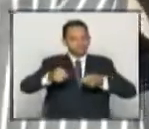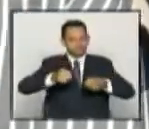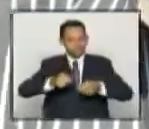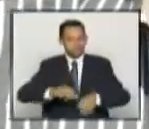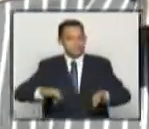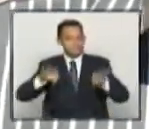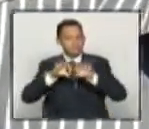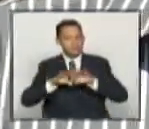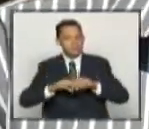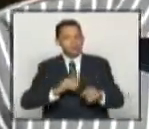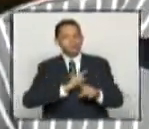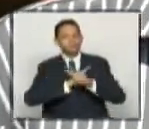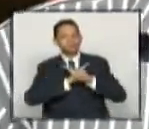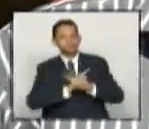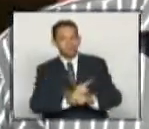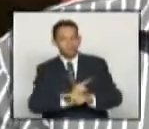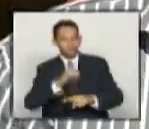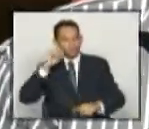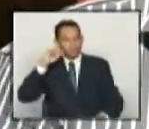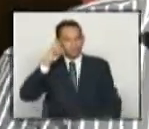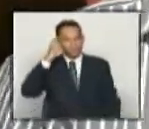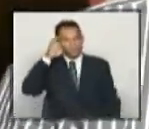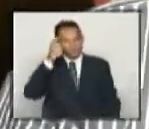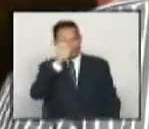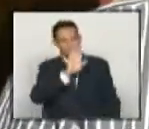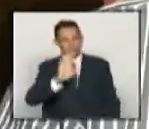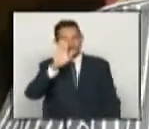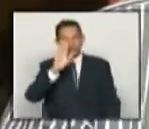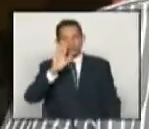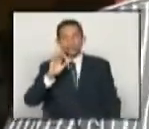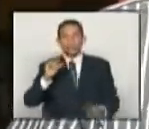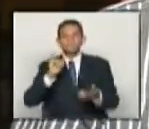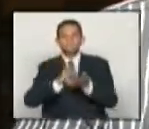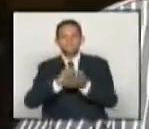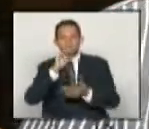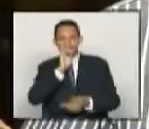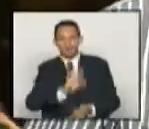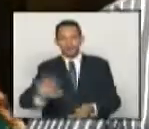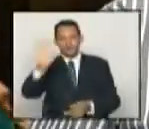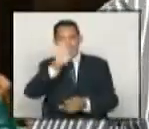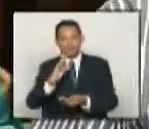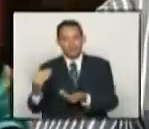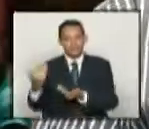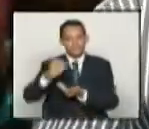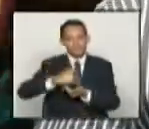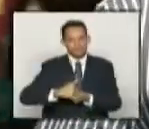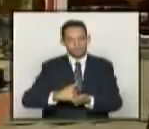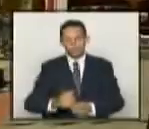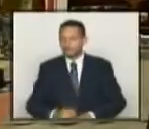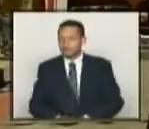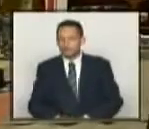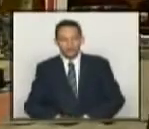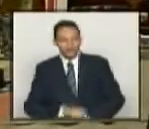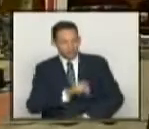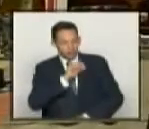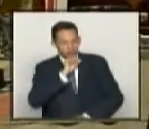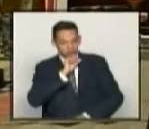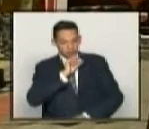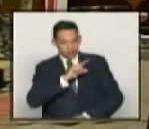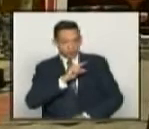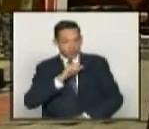diferentes órganos del gobierno departamental y nacional. Alcalde, recordémosle a los